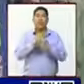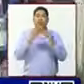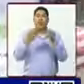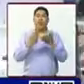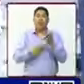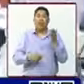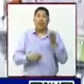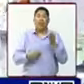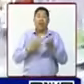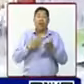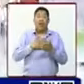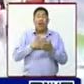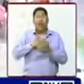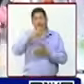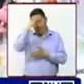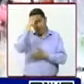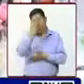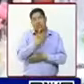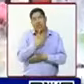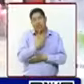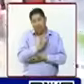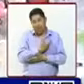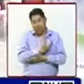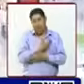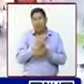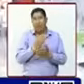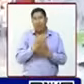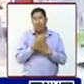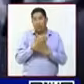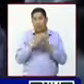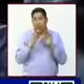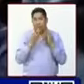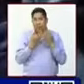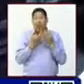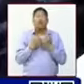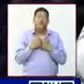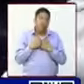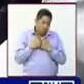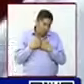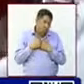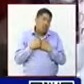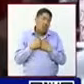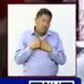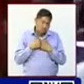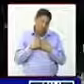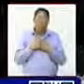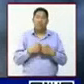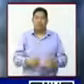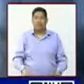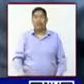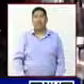Navidad? Estar con mis hijos. Ya, compartir en familia en la noche buena. Sí.